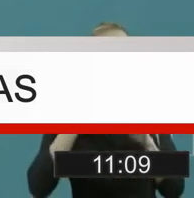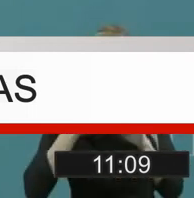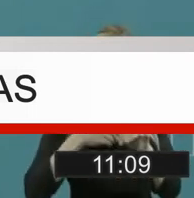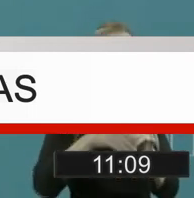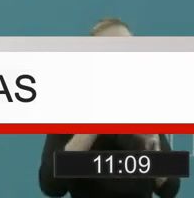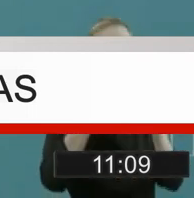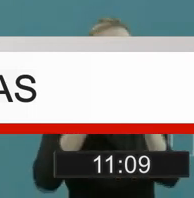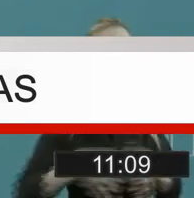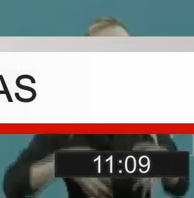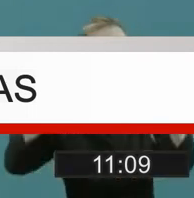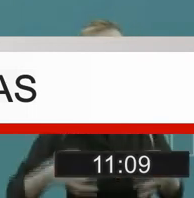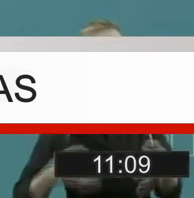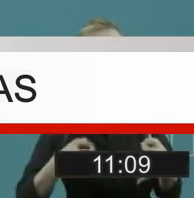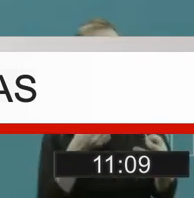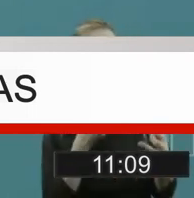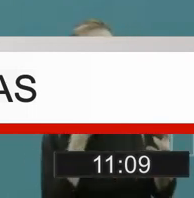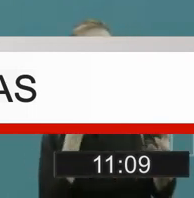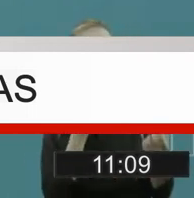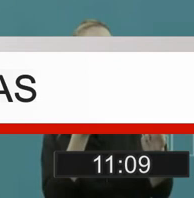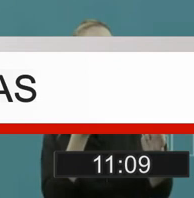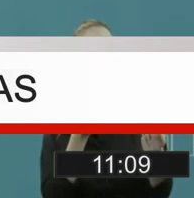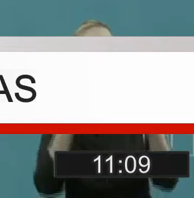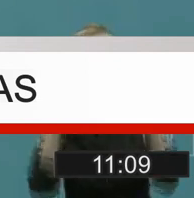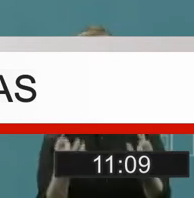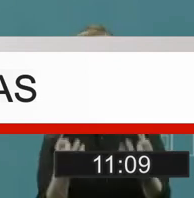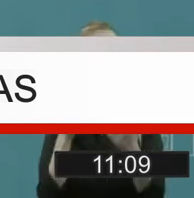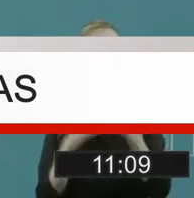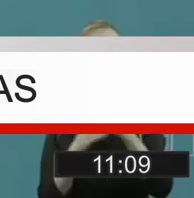regir entonces las tarifas de acuerdo a las tres franjas determinadas por